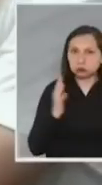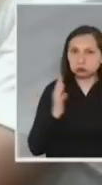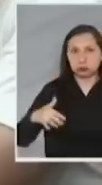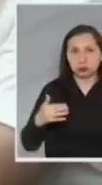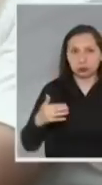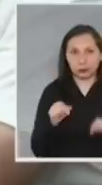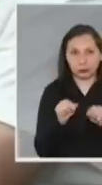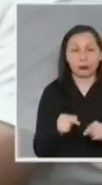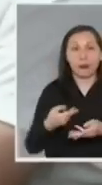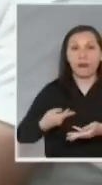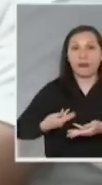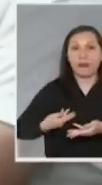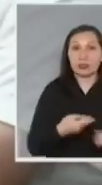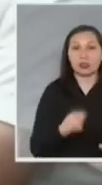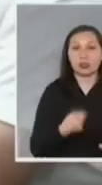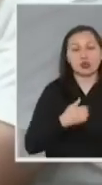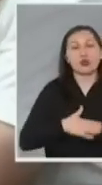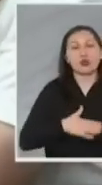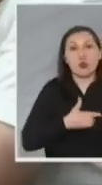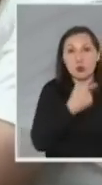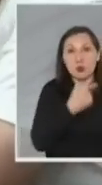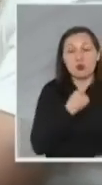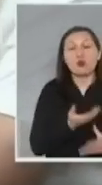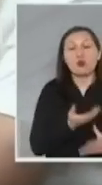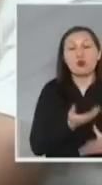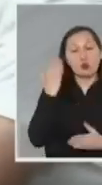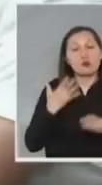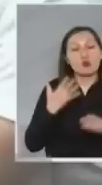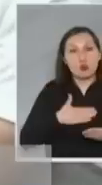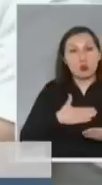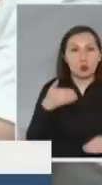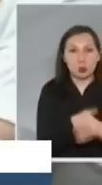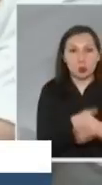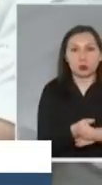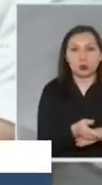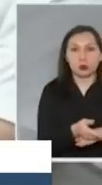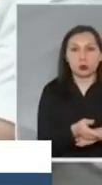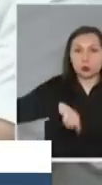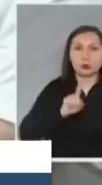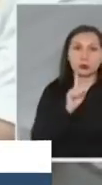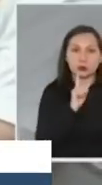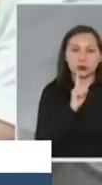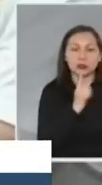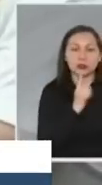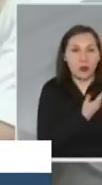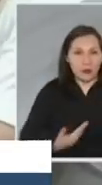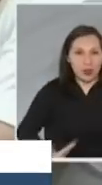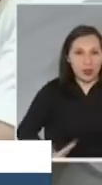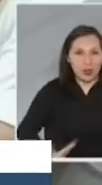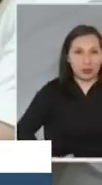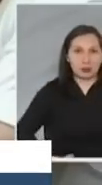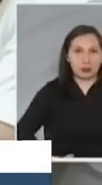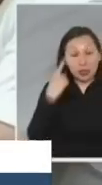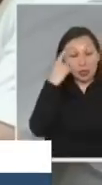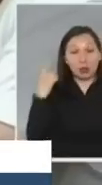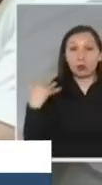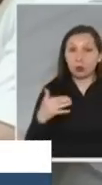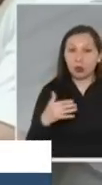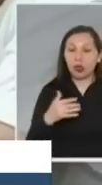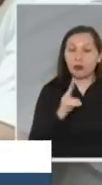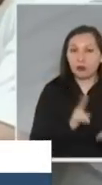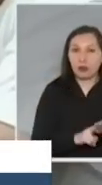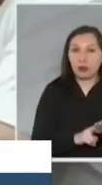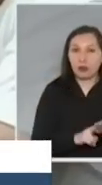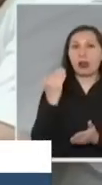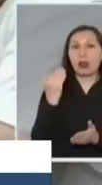Esta es una visita que tenía muchas ganas de hacer. Nosotros tuvimos como gobierno, y hay que, creo que es importante reconocerlo, un